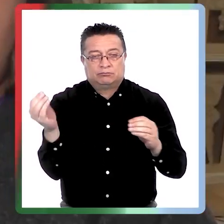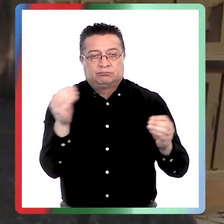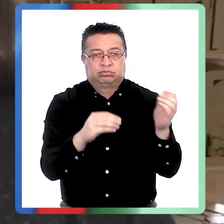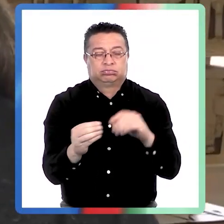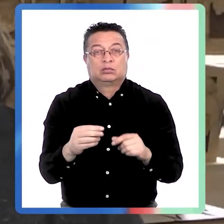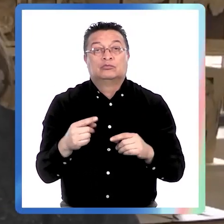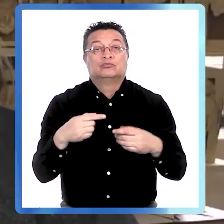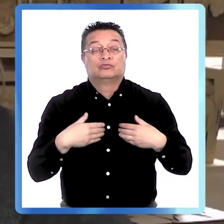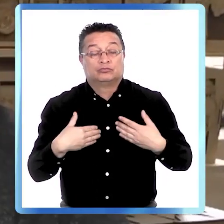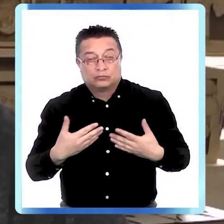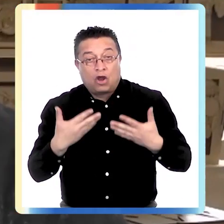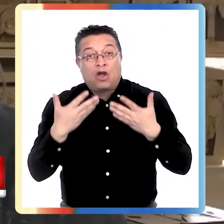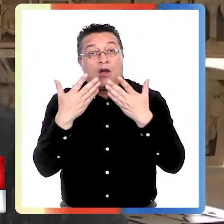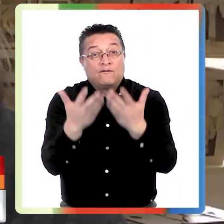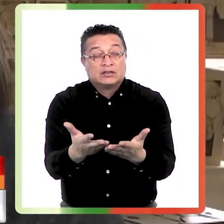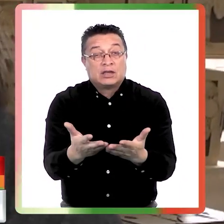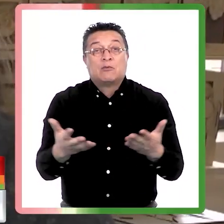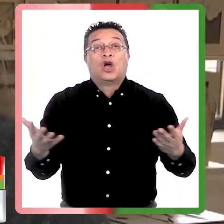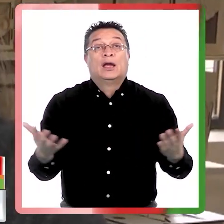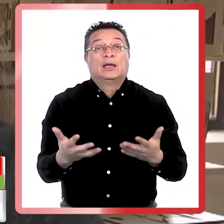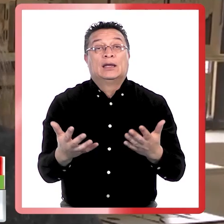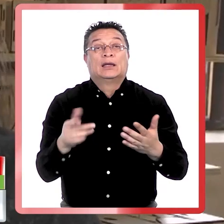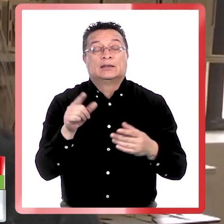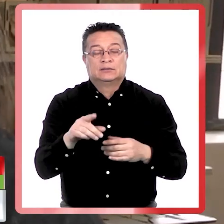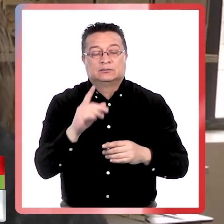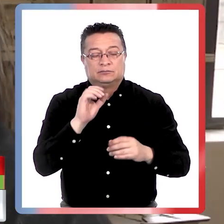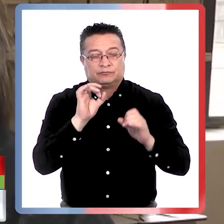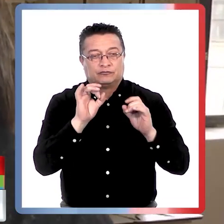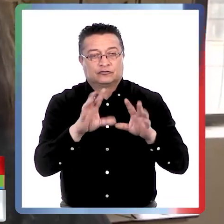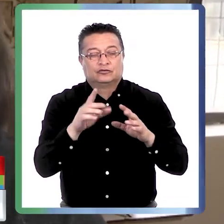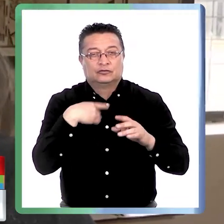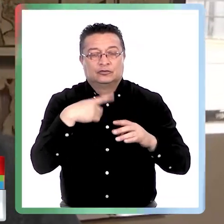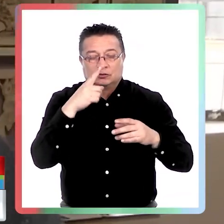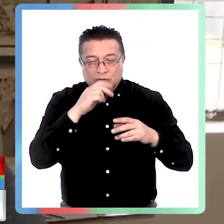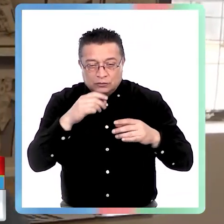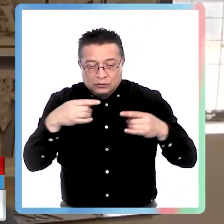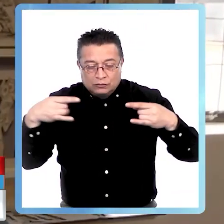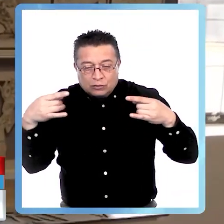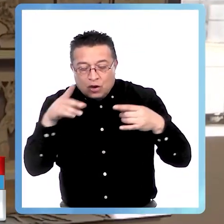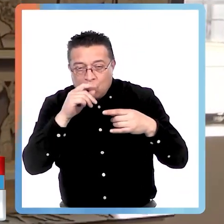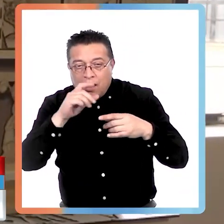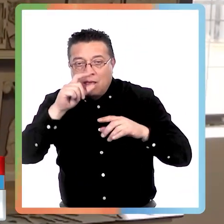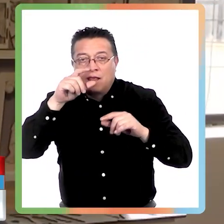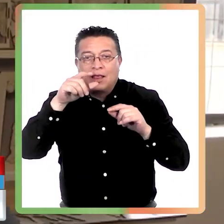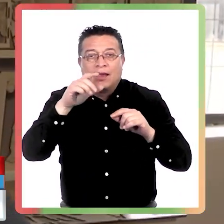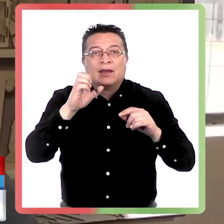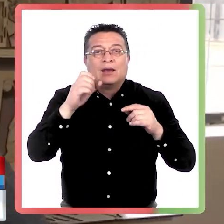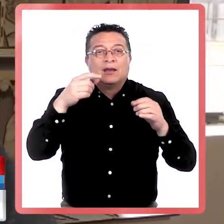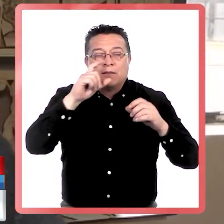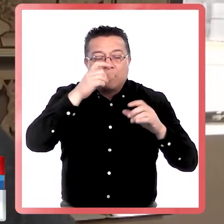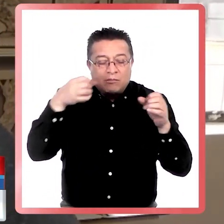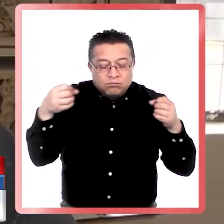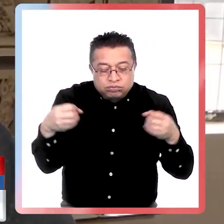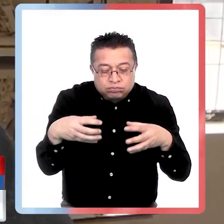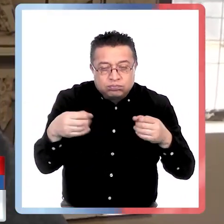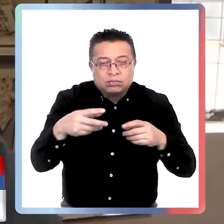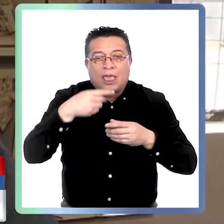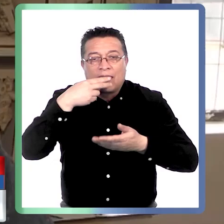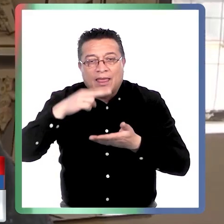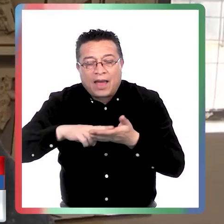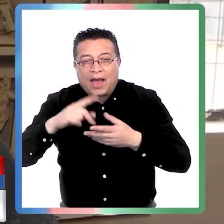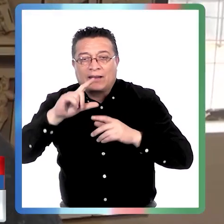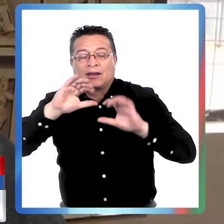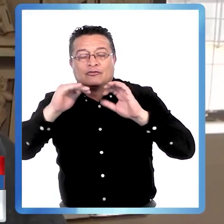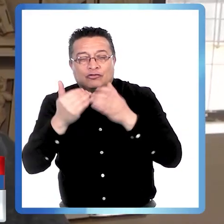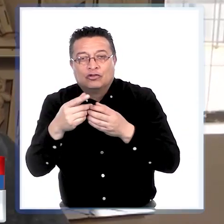diseño. Ofrecemos productos esotéricos, productos de decoración de madera, hacemos a pedido